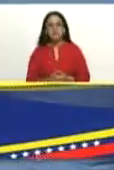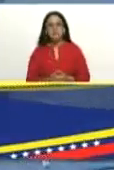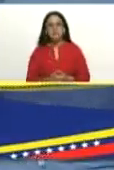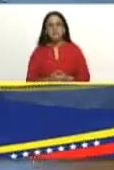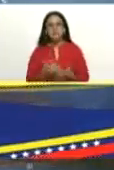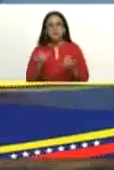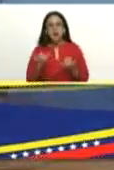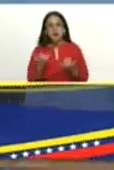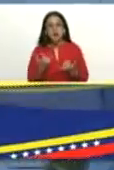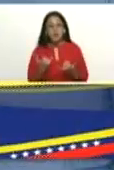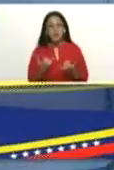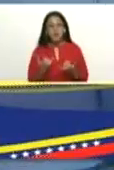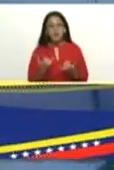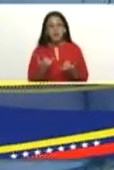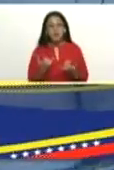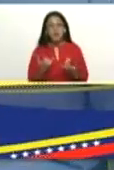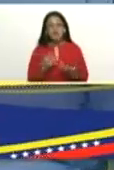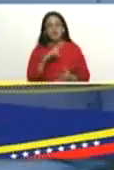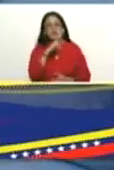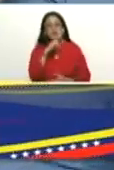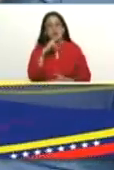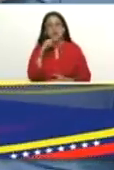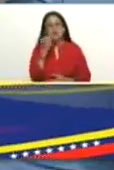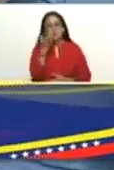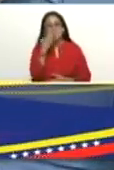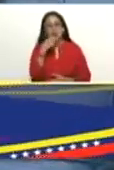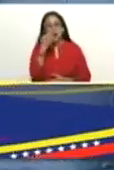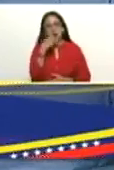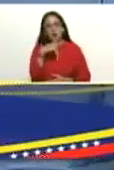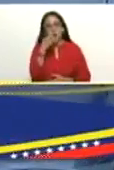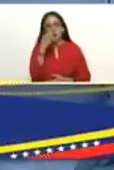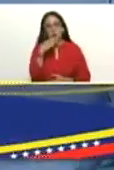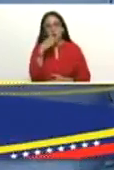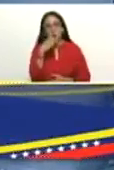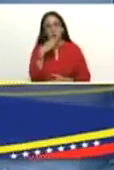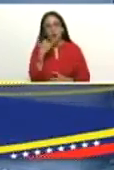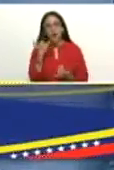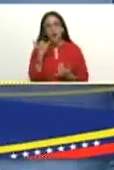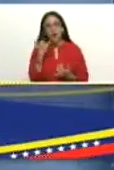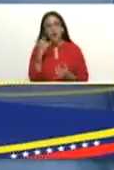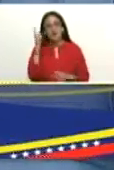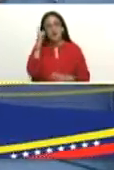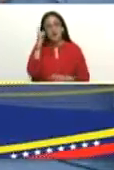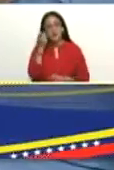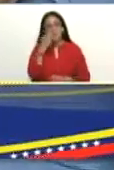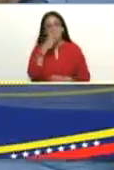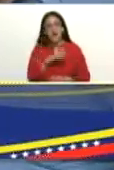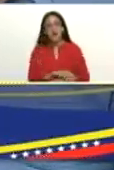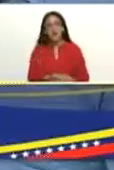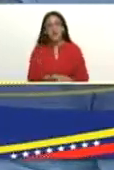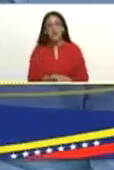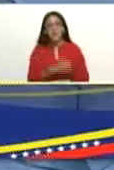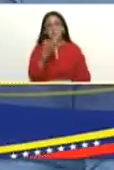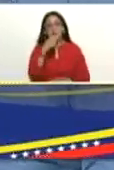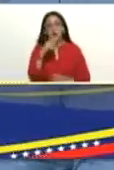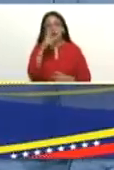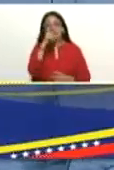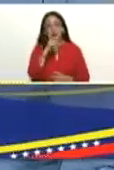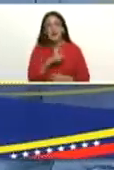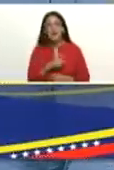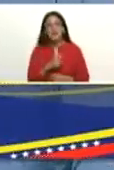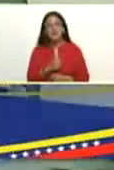función... mira, sabrosísimo el mango, porque estamos en época de mango, ¿verdad? Mira, el mango de este año está saliendo